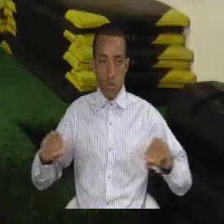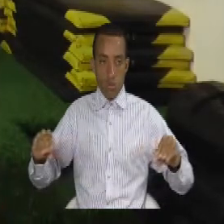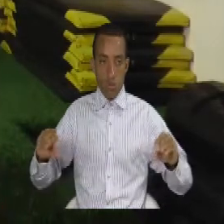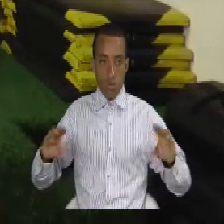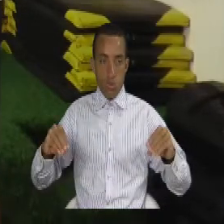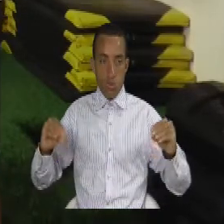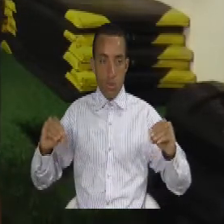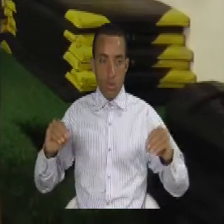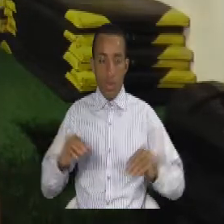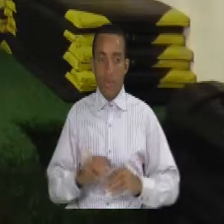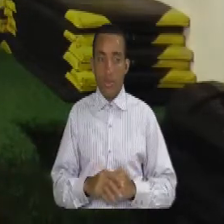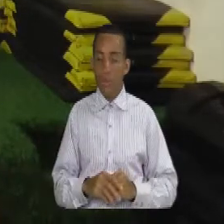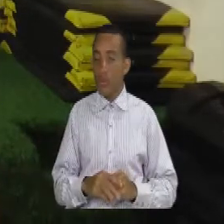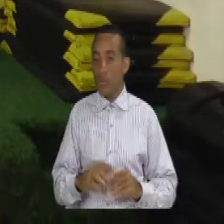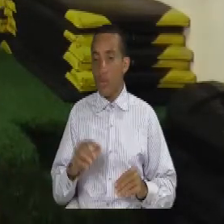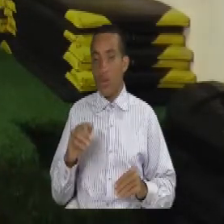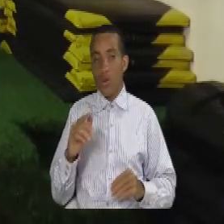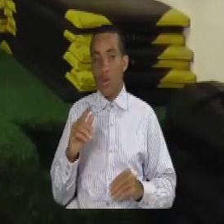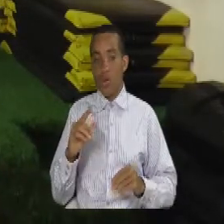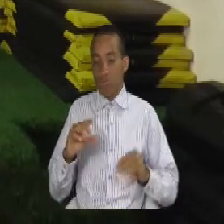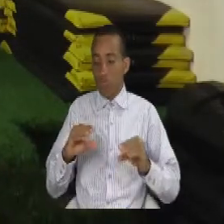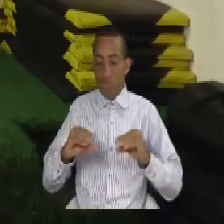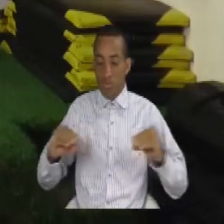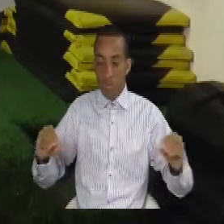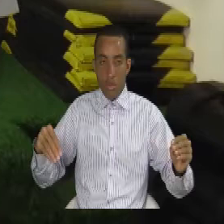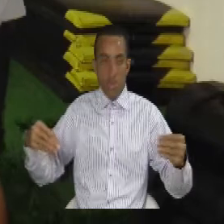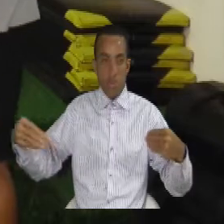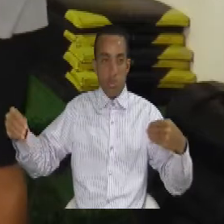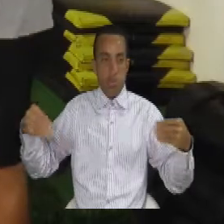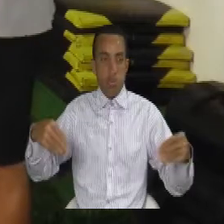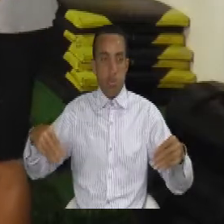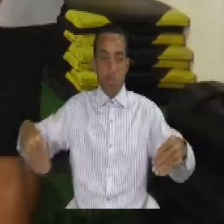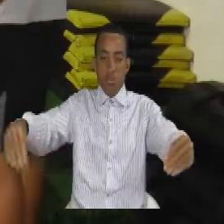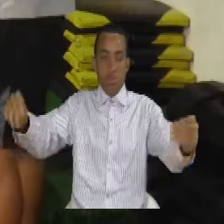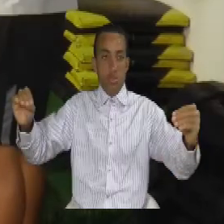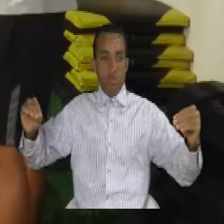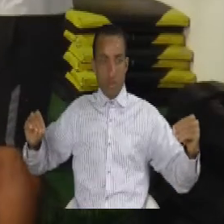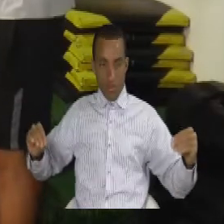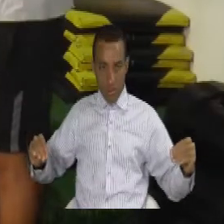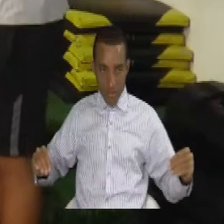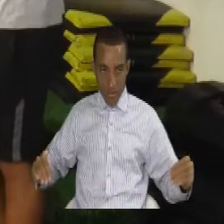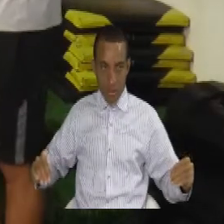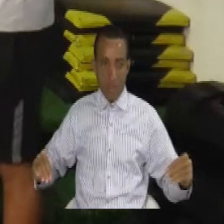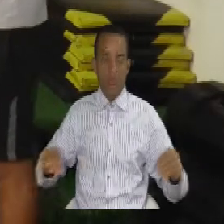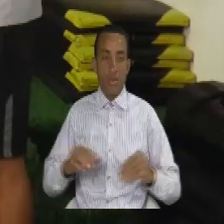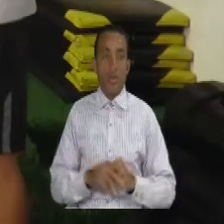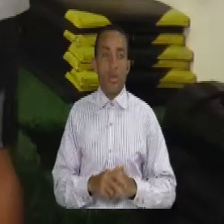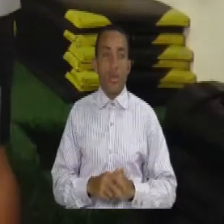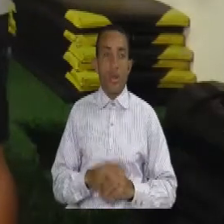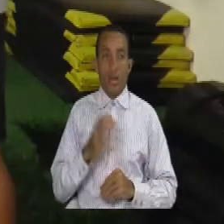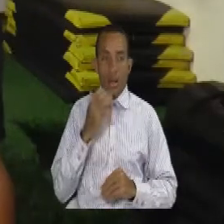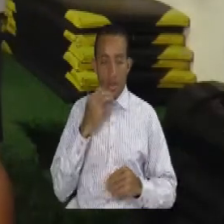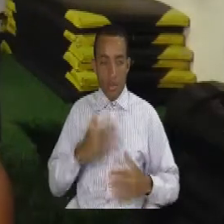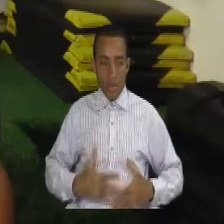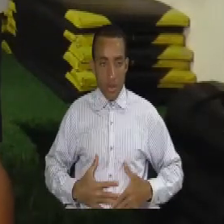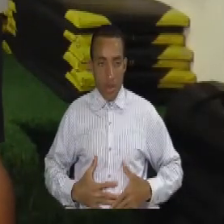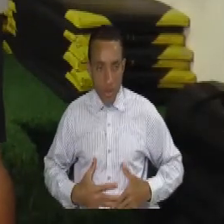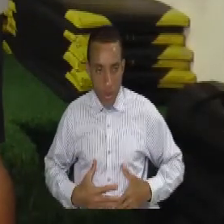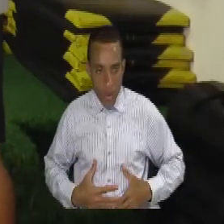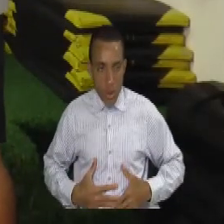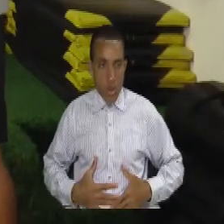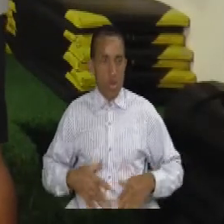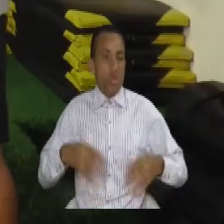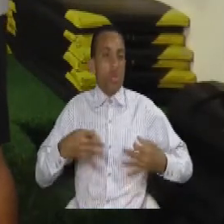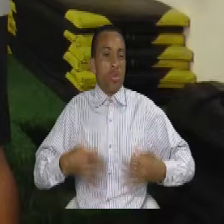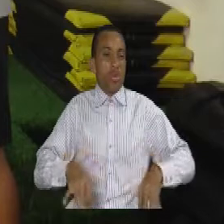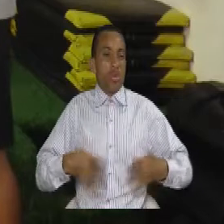foamy, coloquen una camiseta para que se ubiquen y tengan mayor comodidad, ¿listo? Entonces, son abdominales sencillas, ¿sí? Que ustedes pueden